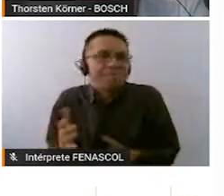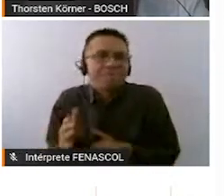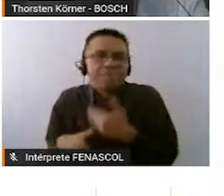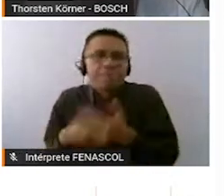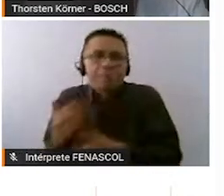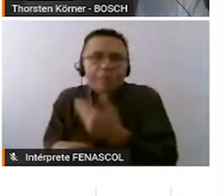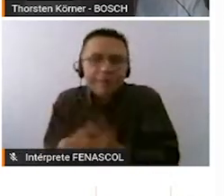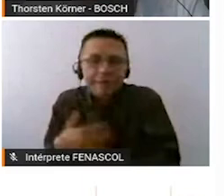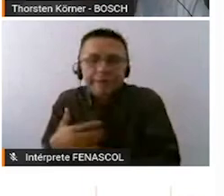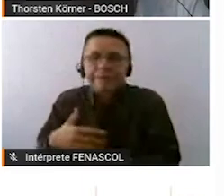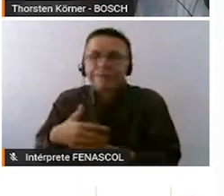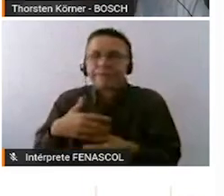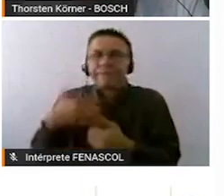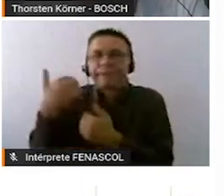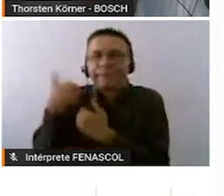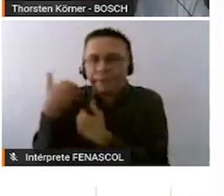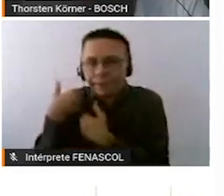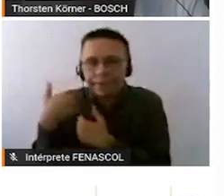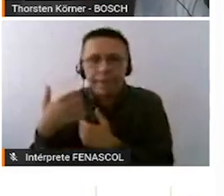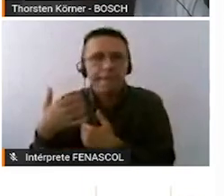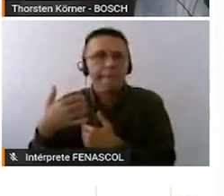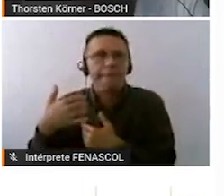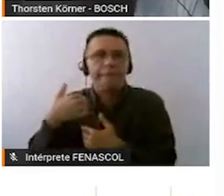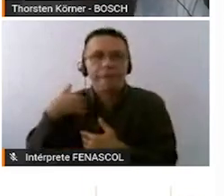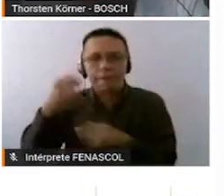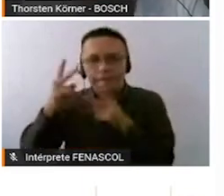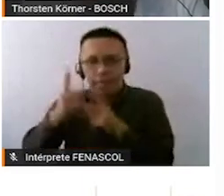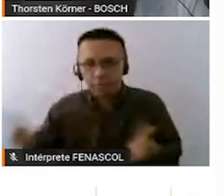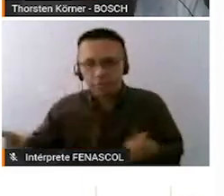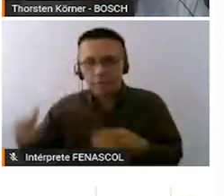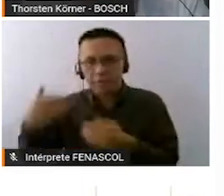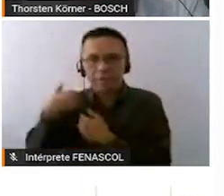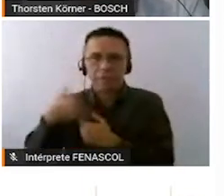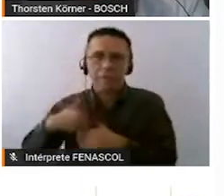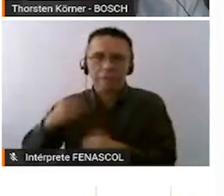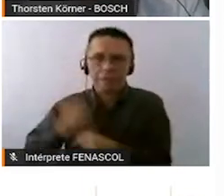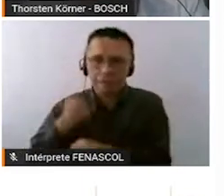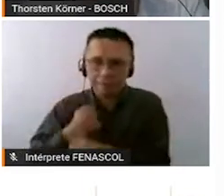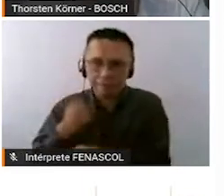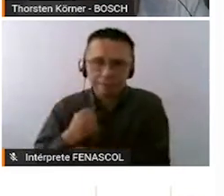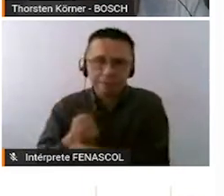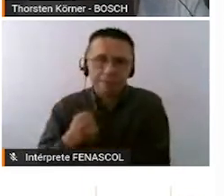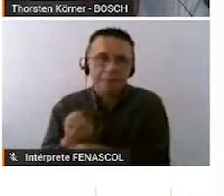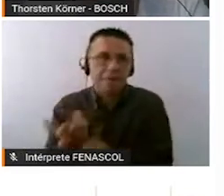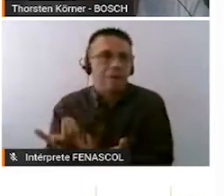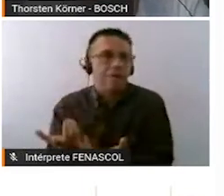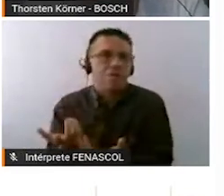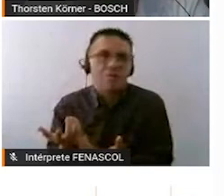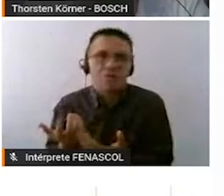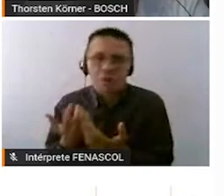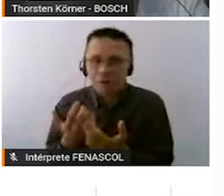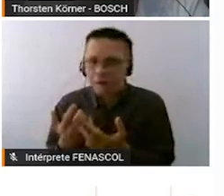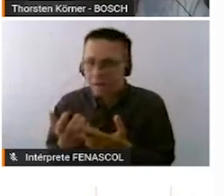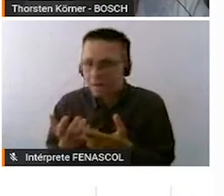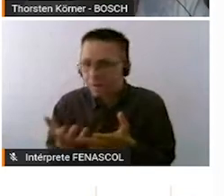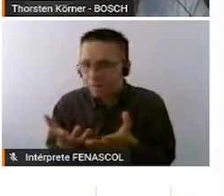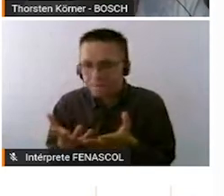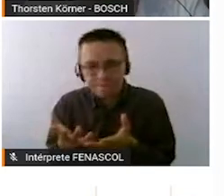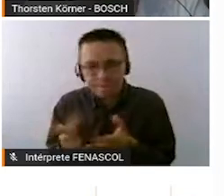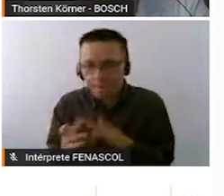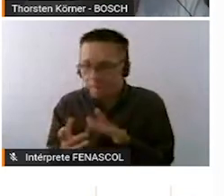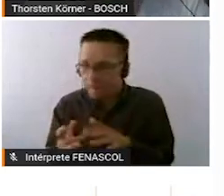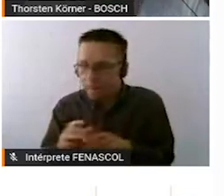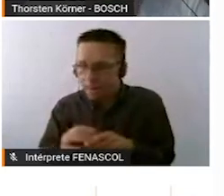se tenga, de quién, cuántas herramientas se puedan utilizar justamente para implementar Industria